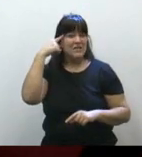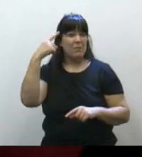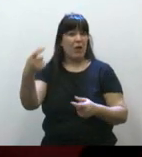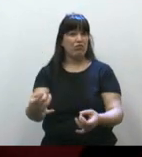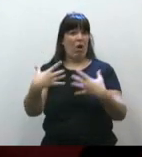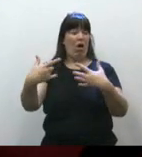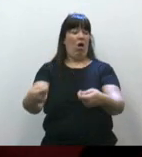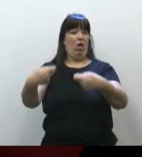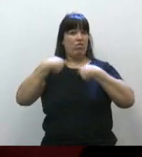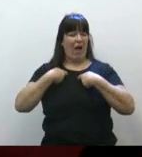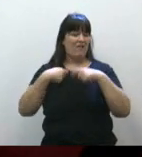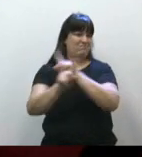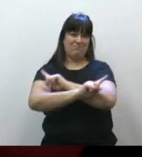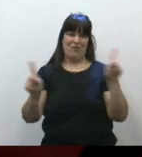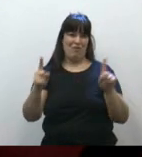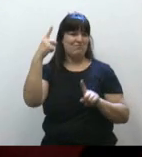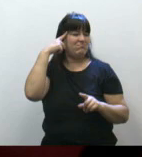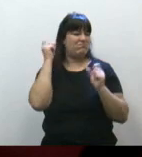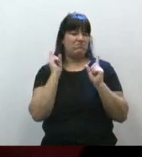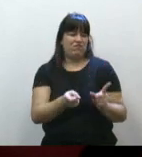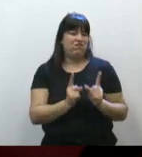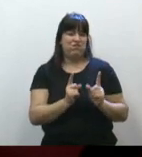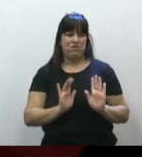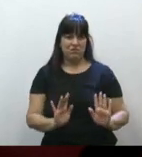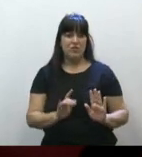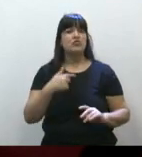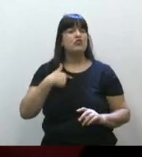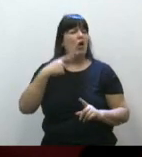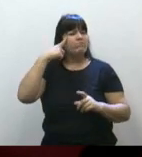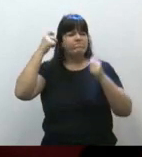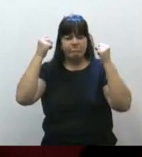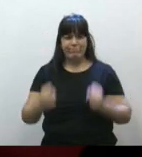quiero decirles que estoy convencido